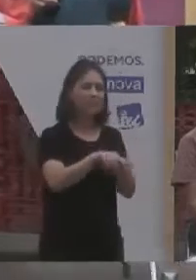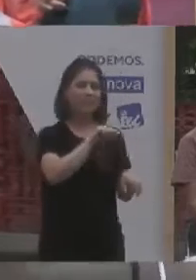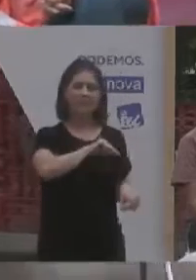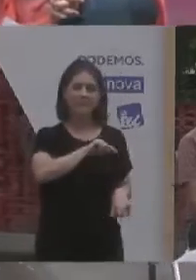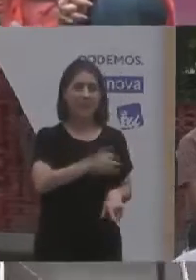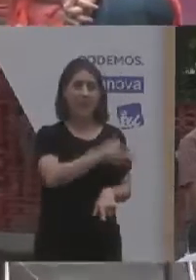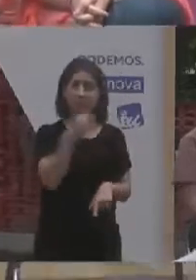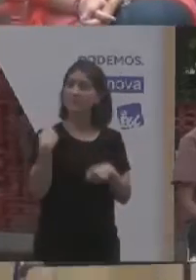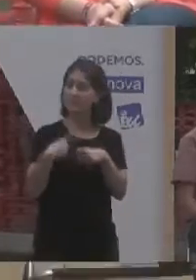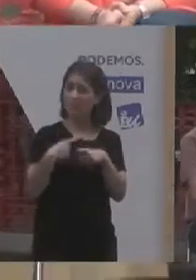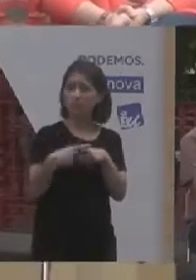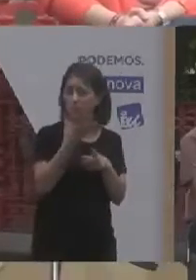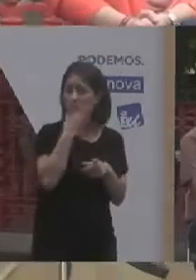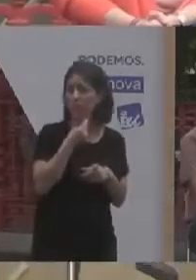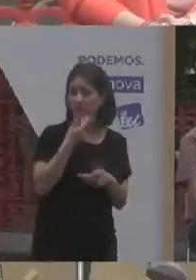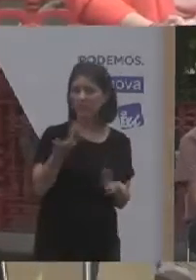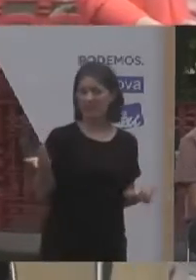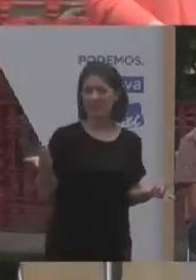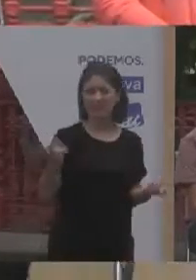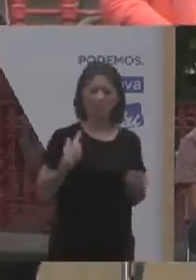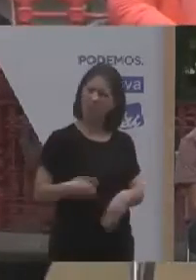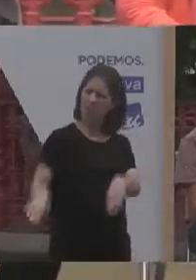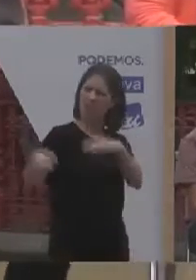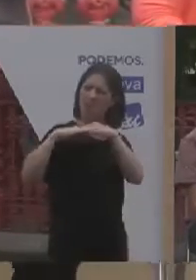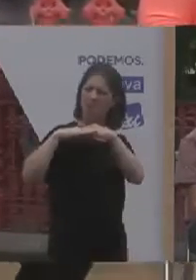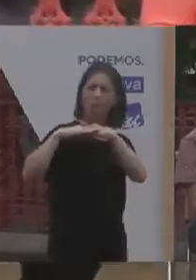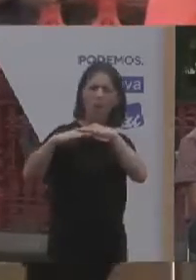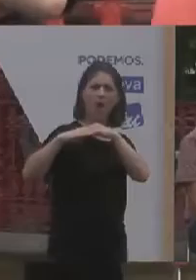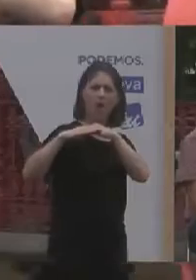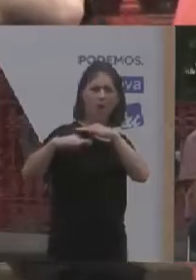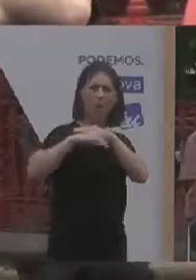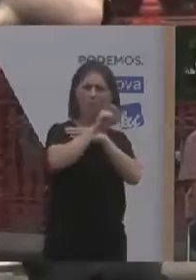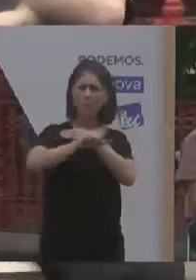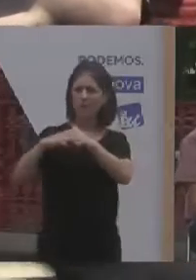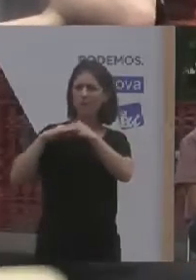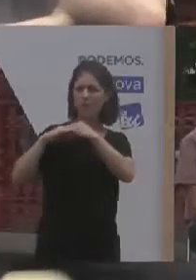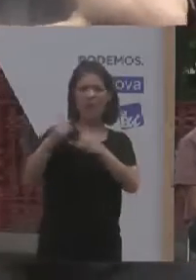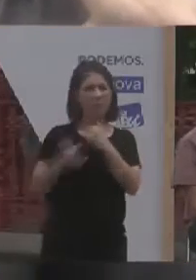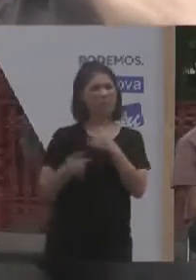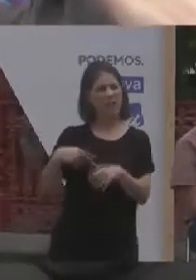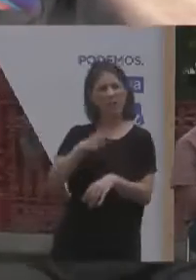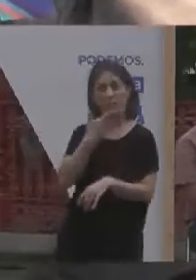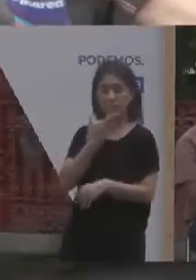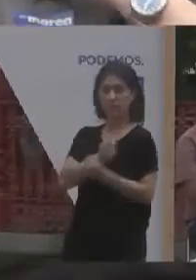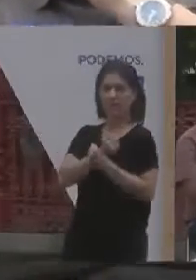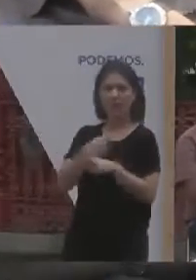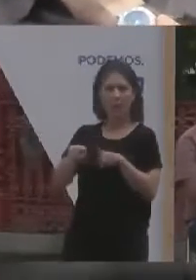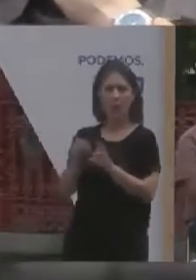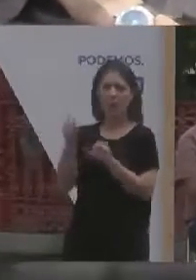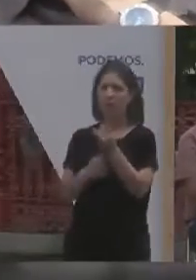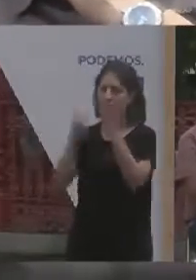e incluso sexuais, de igual a igual entre persoas, e que te aprecien polo que eres e non polo que lle podes